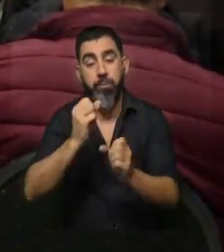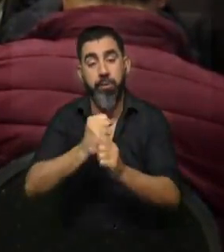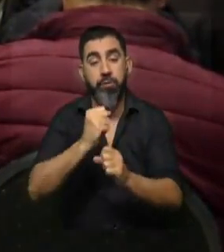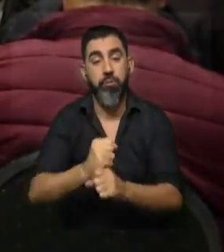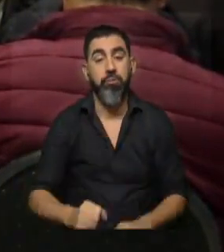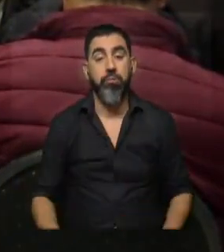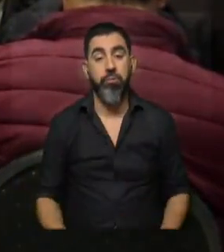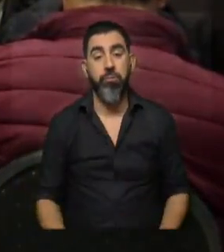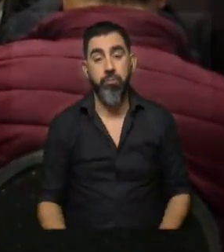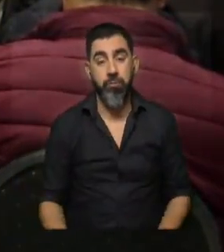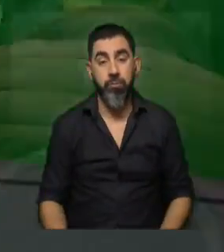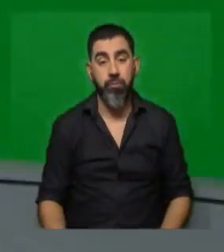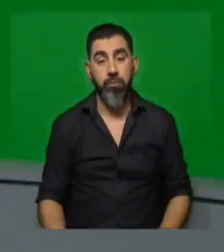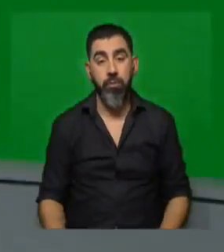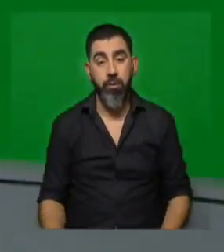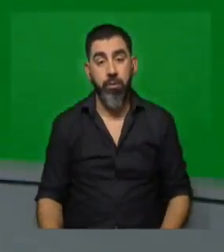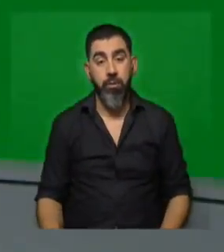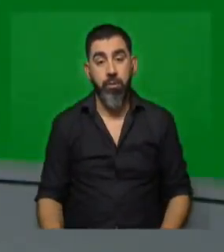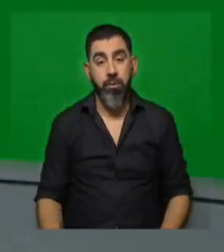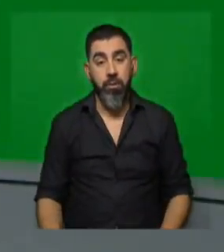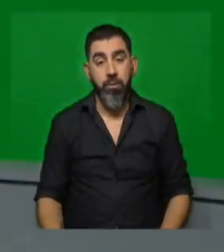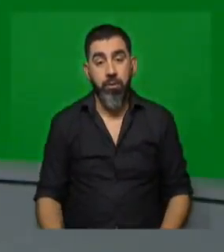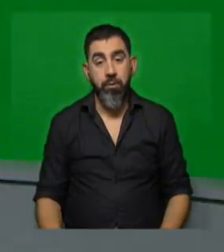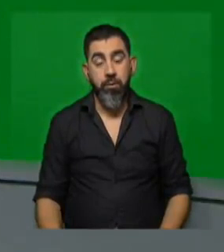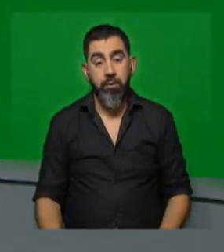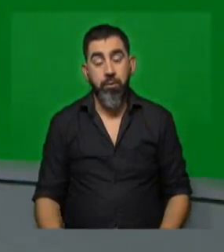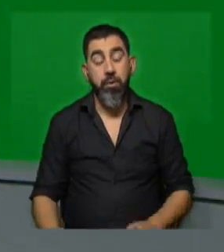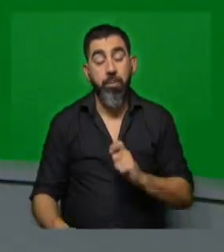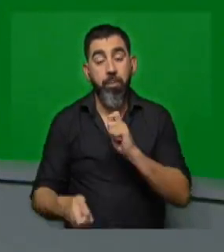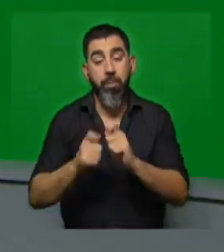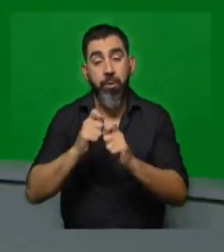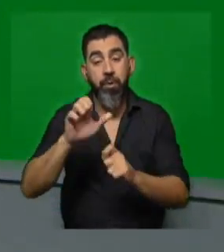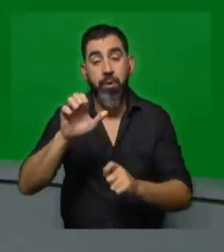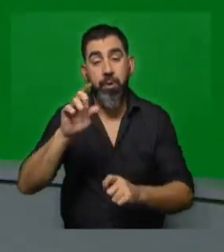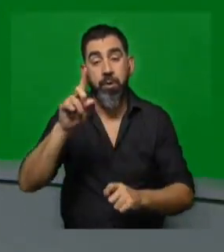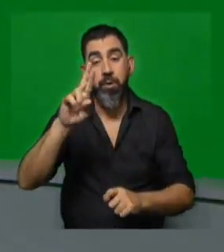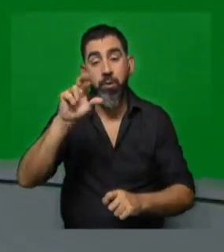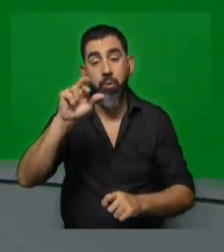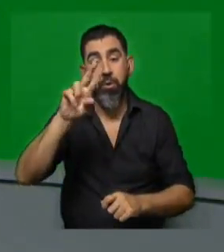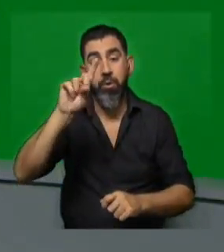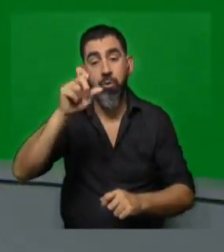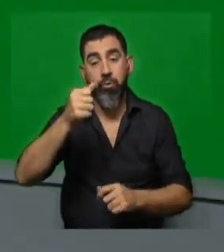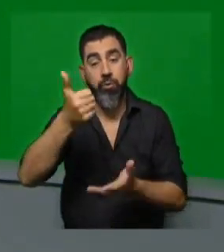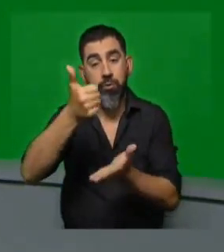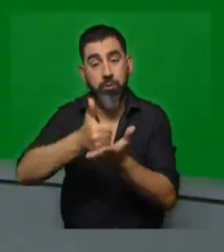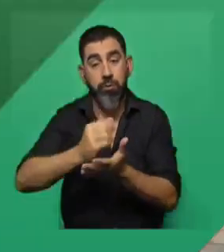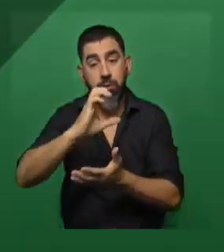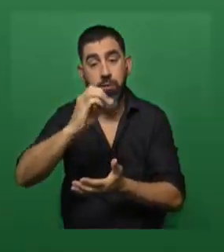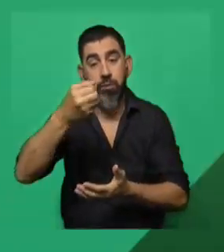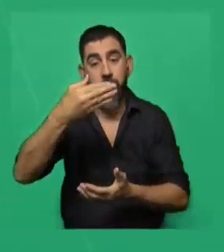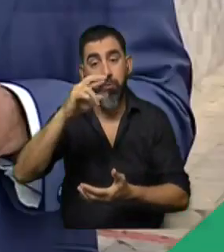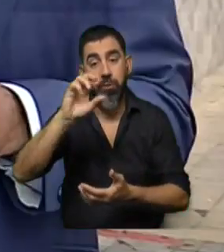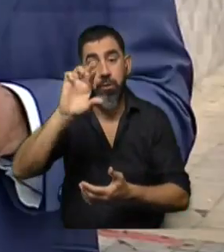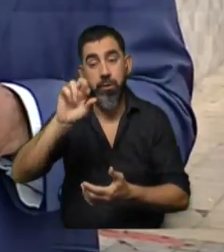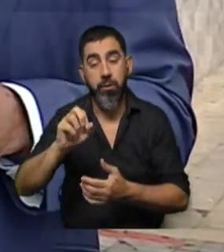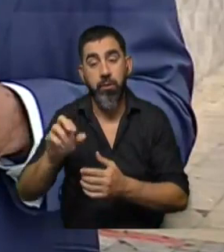trabajadores y justamente ahora recibimos a nuestro periodista Eduardo delgado que está allí con Pablo Cabrera para